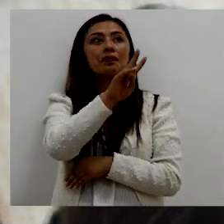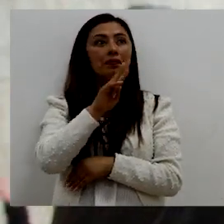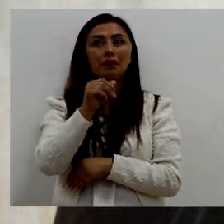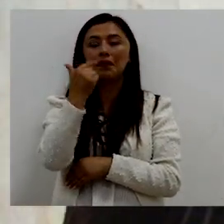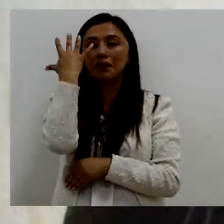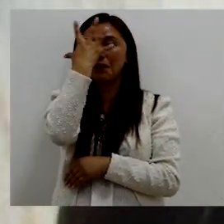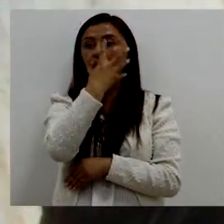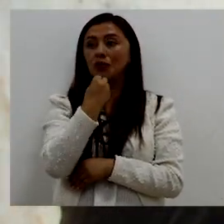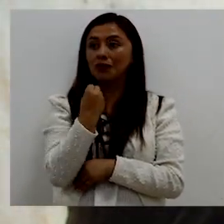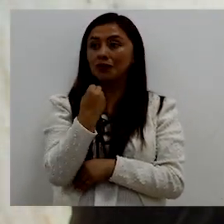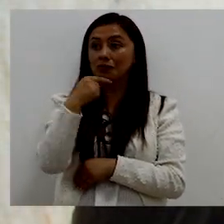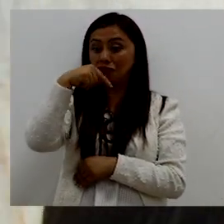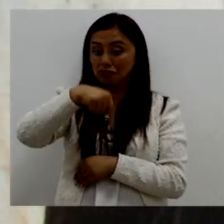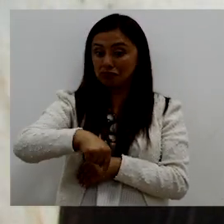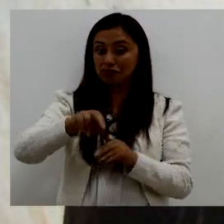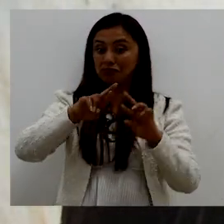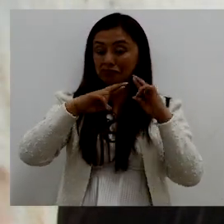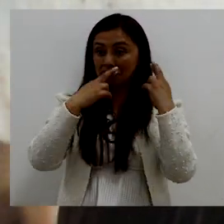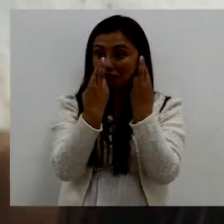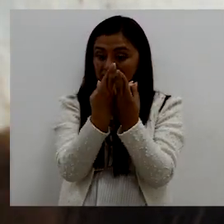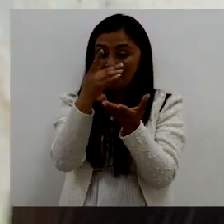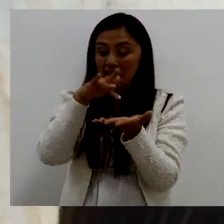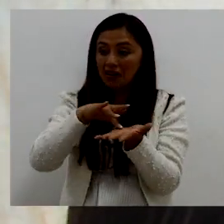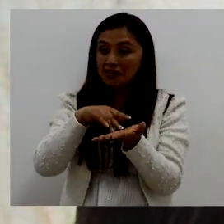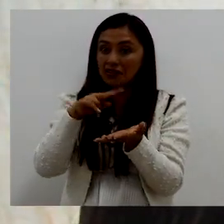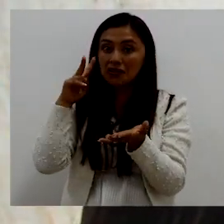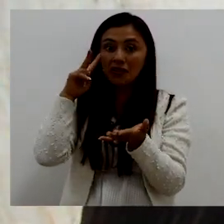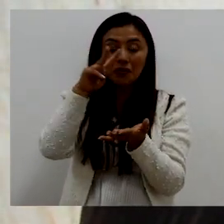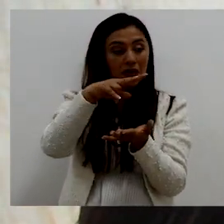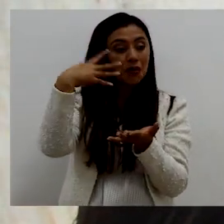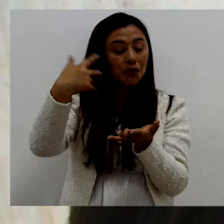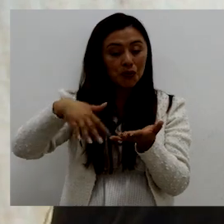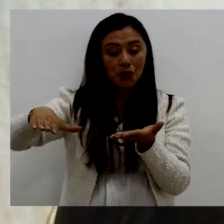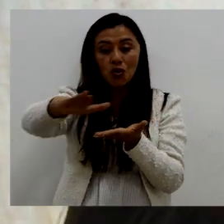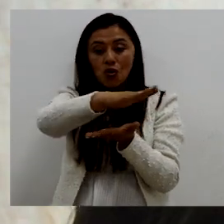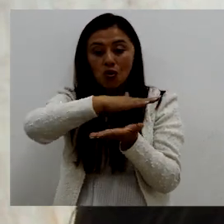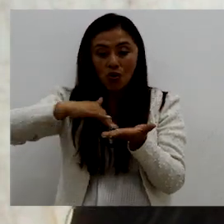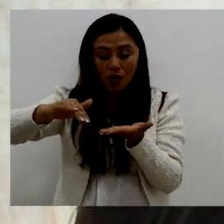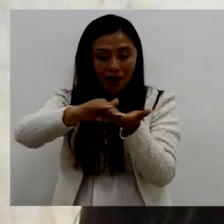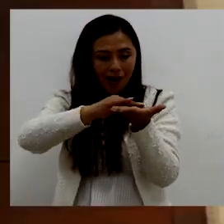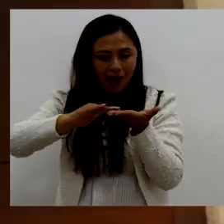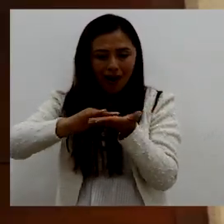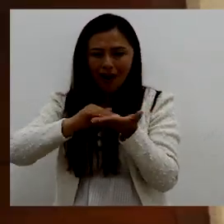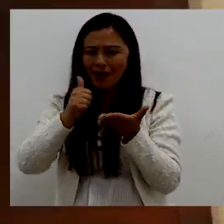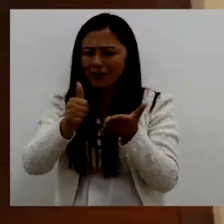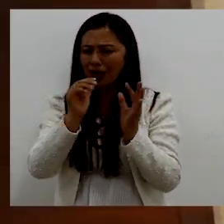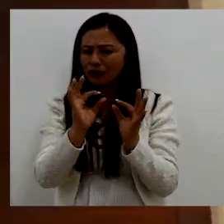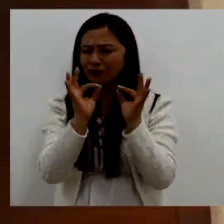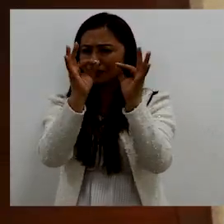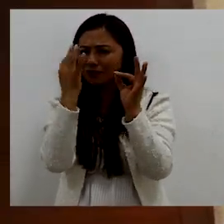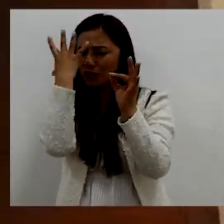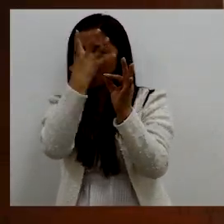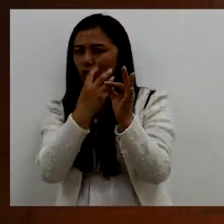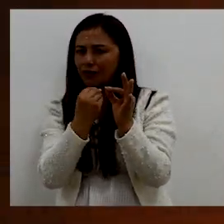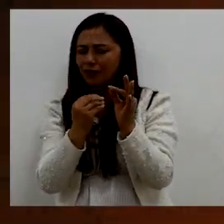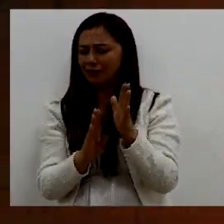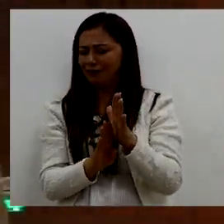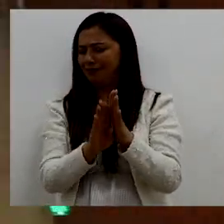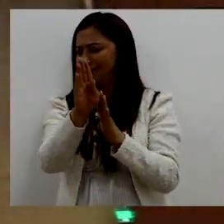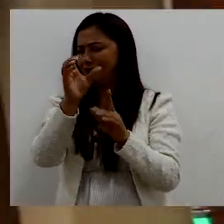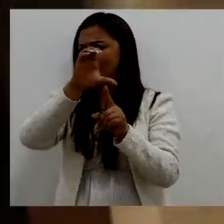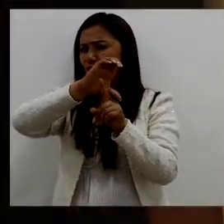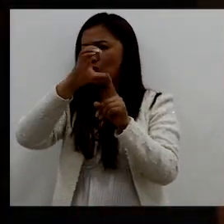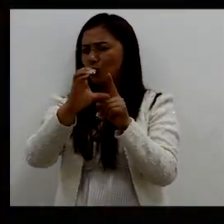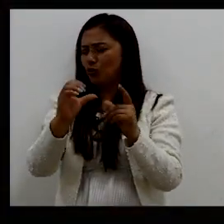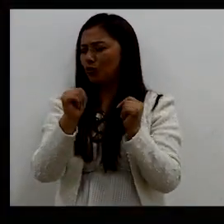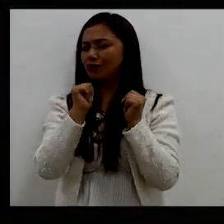de terminar una visita importante a la remodelación y adecuación del Teatro Suárez. Sin duda, digamos, un aporte a la cultura muy